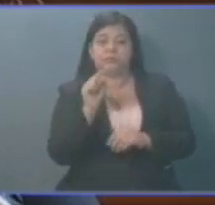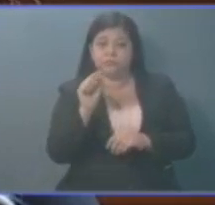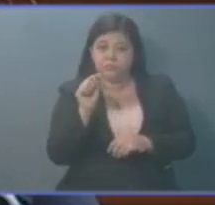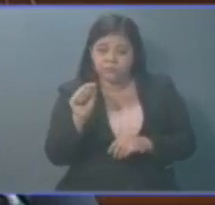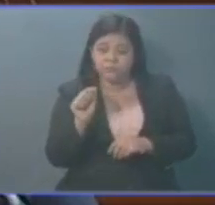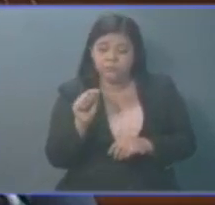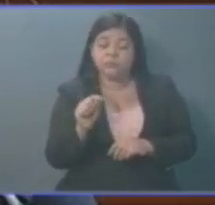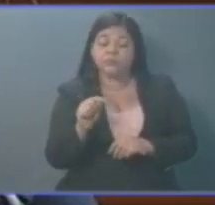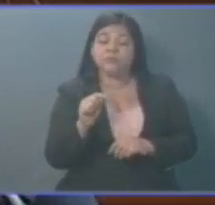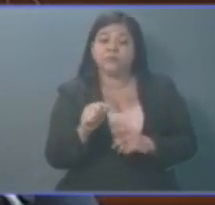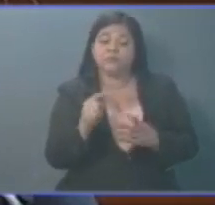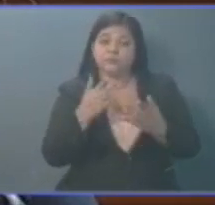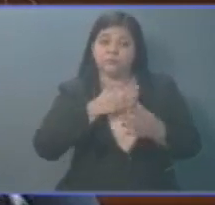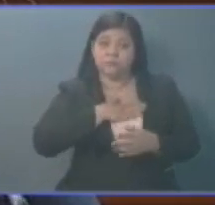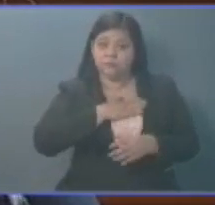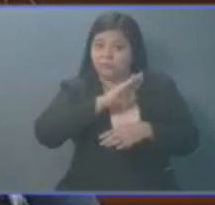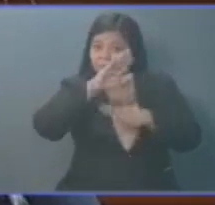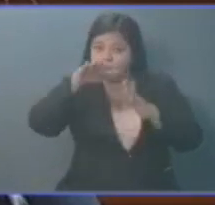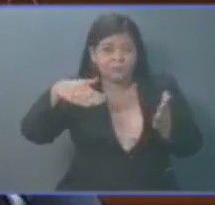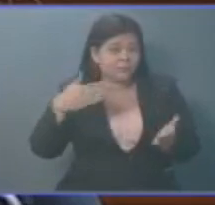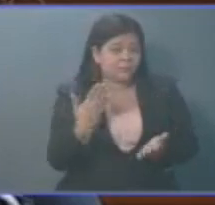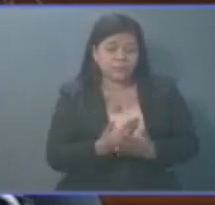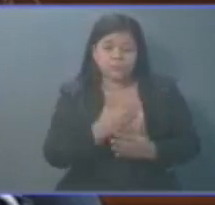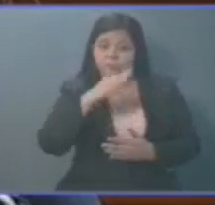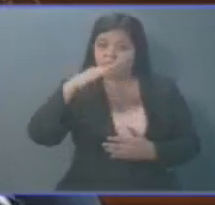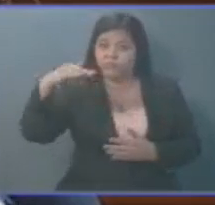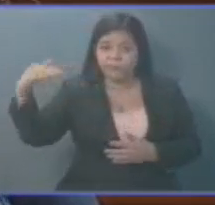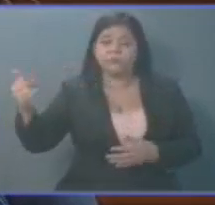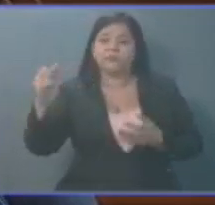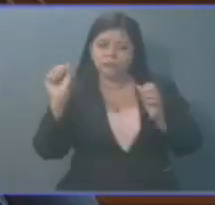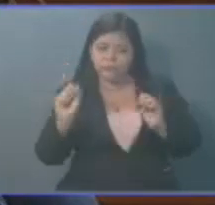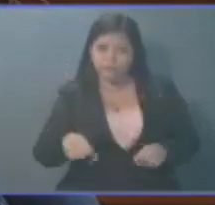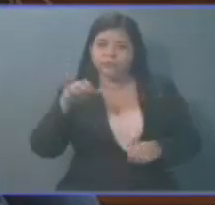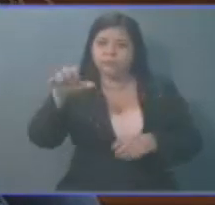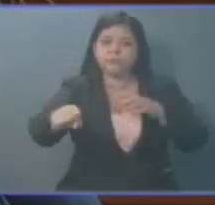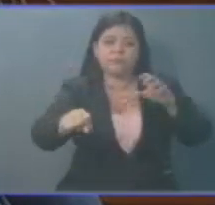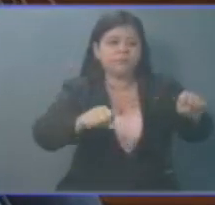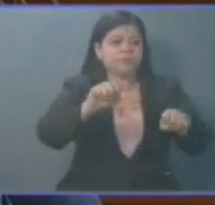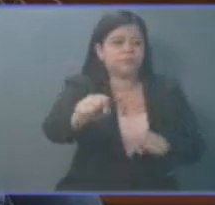sea que tiene cobertura a nivel de todo el país.